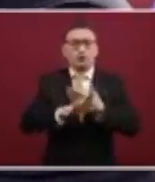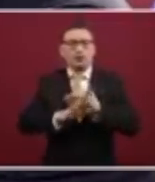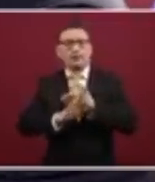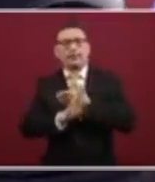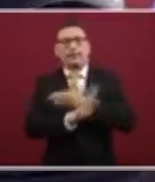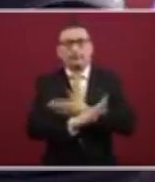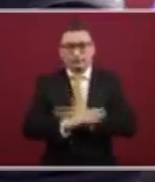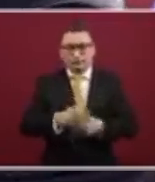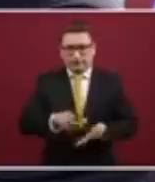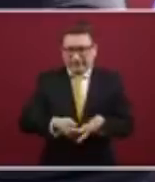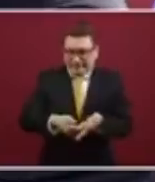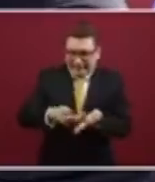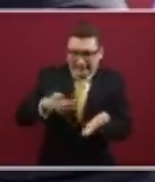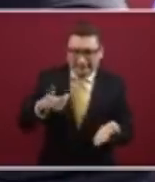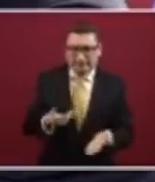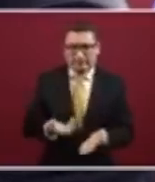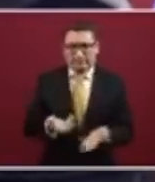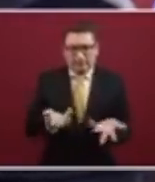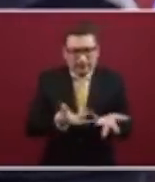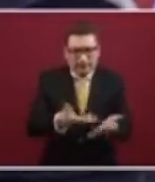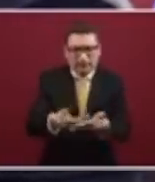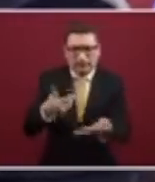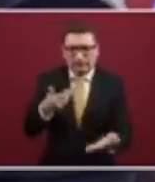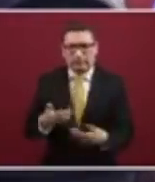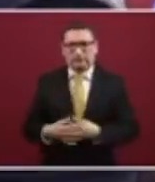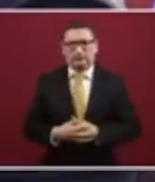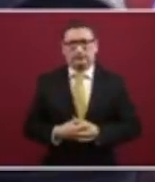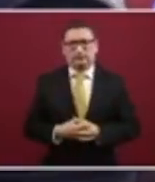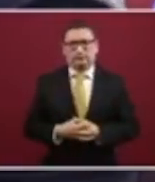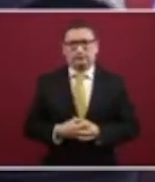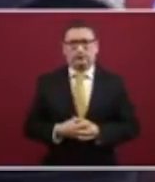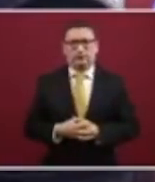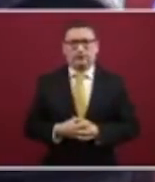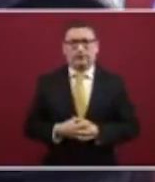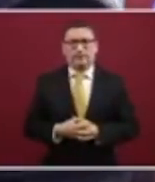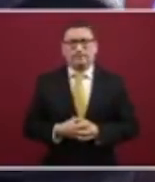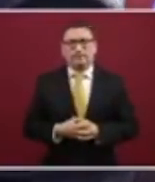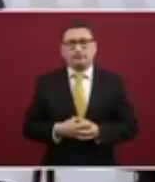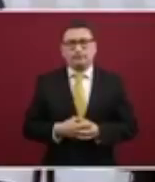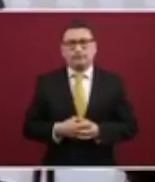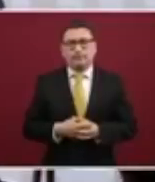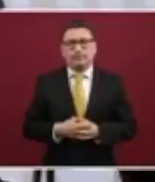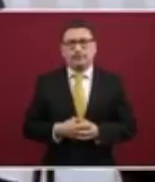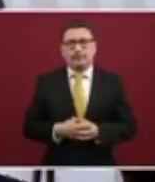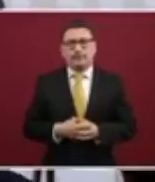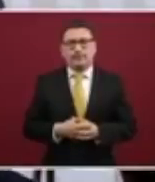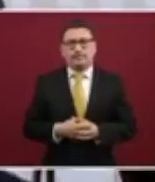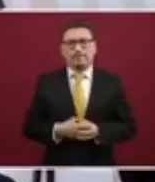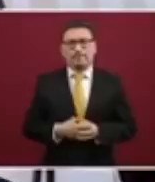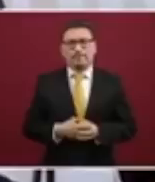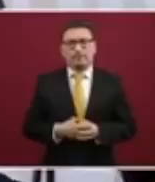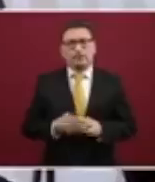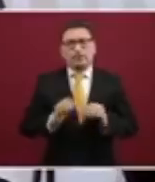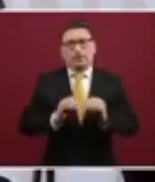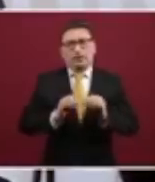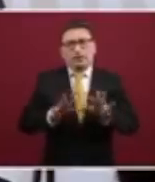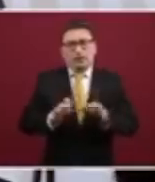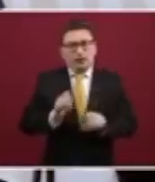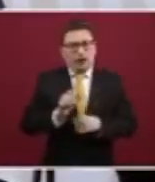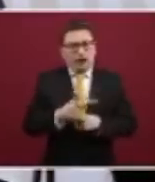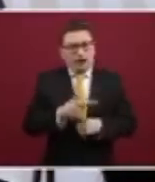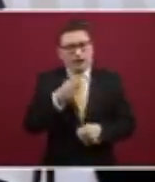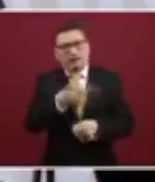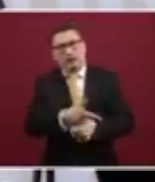todo sentido. Desde luego, si se comete un delito,